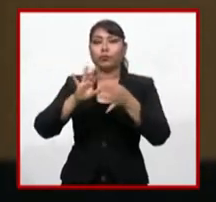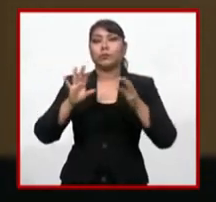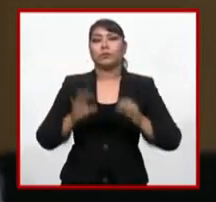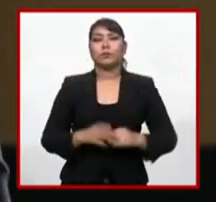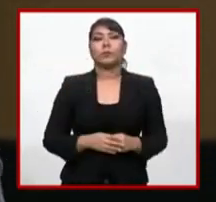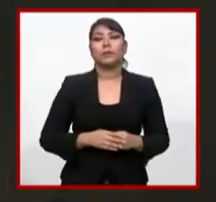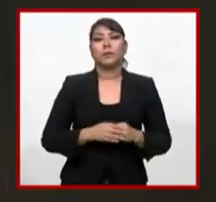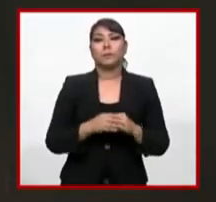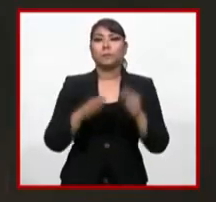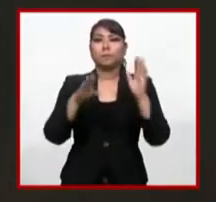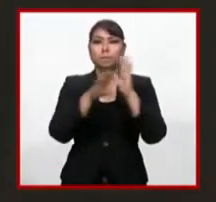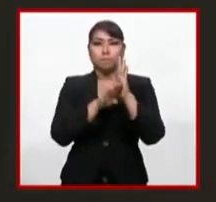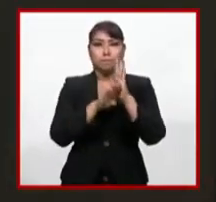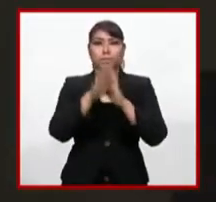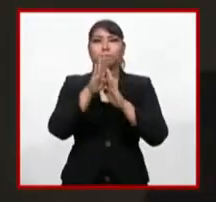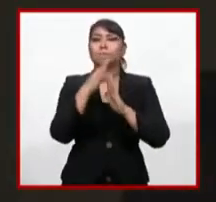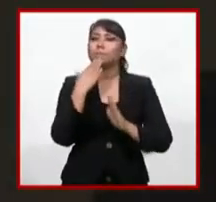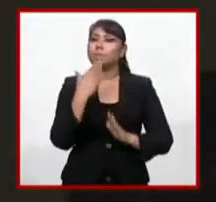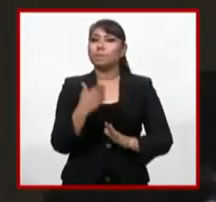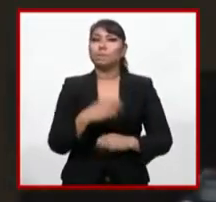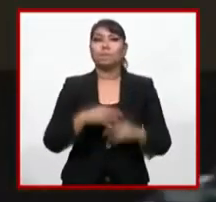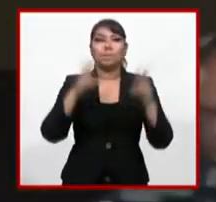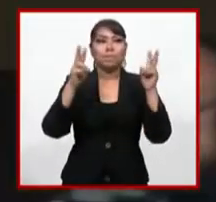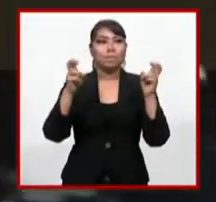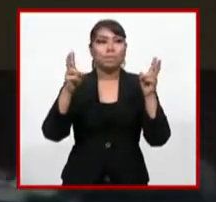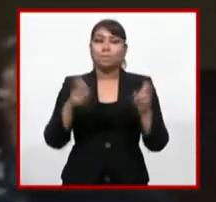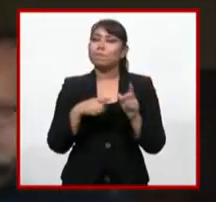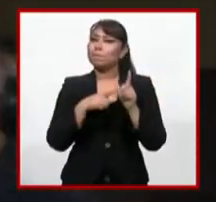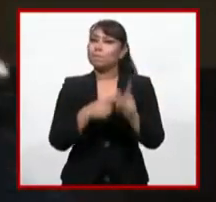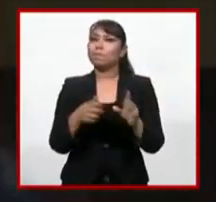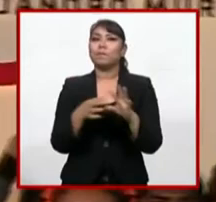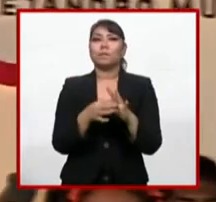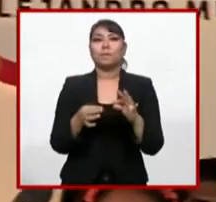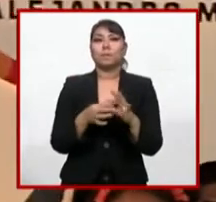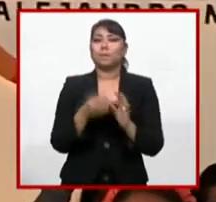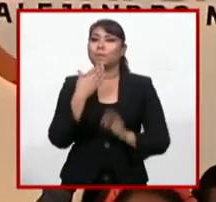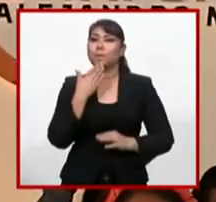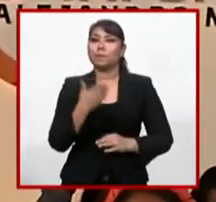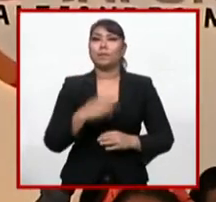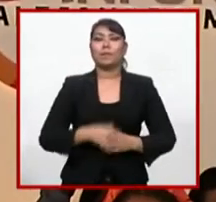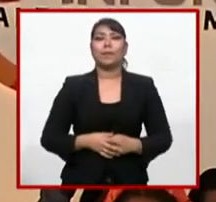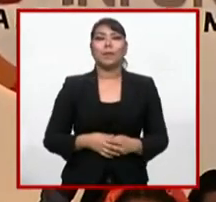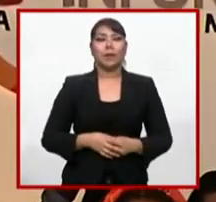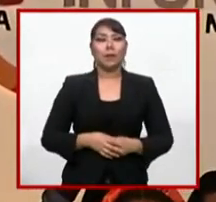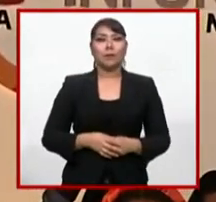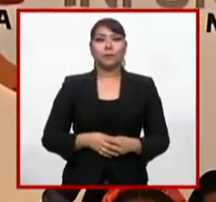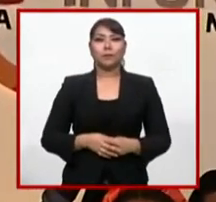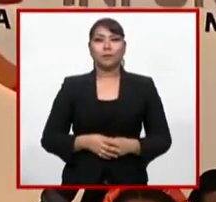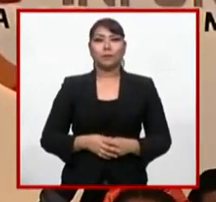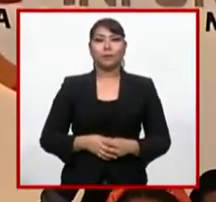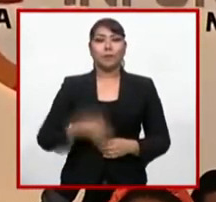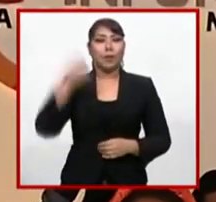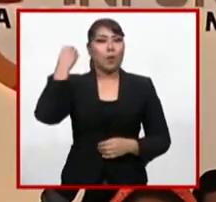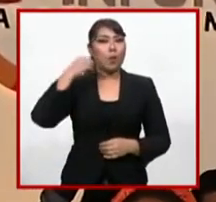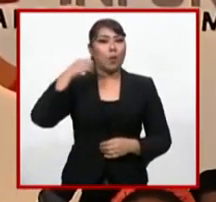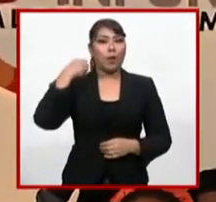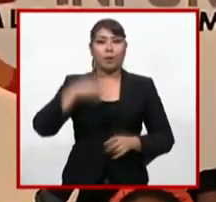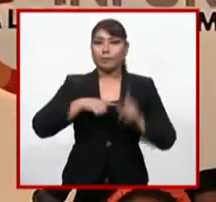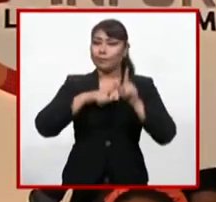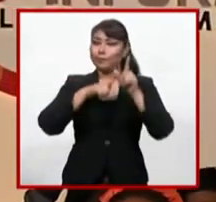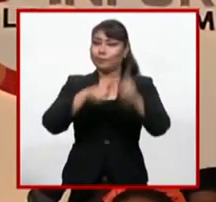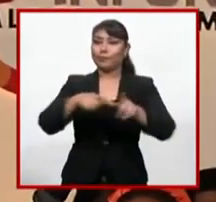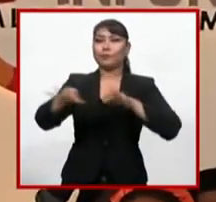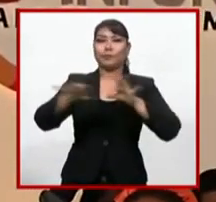así podríamos seguir platicando. La realidad es que en Oaxaca estamos trabajando.